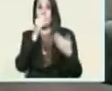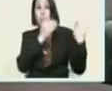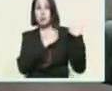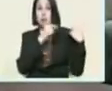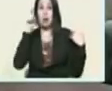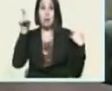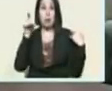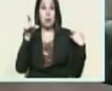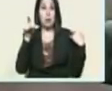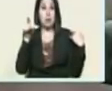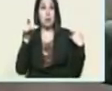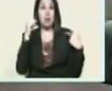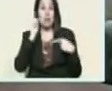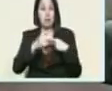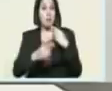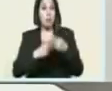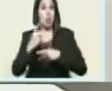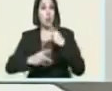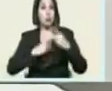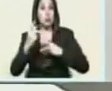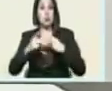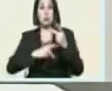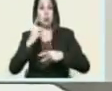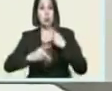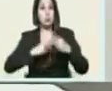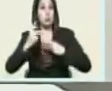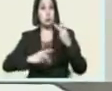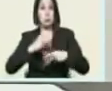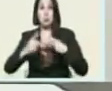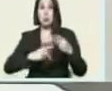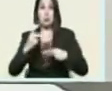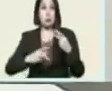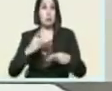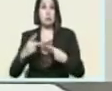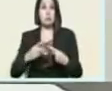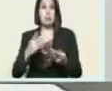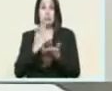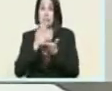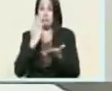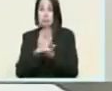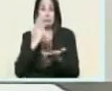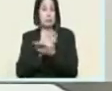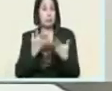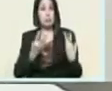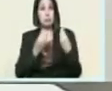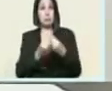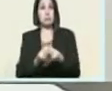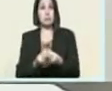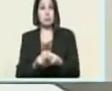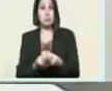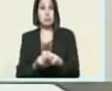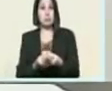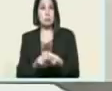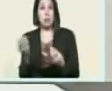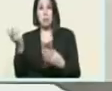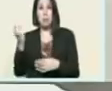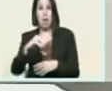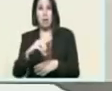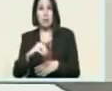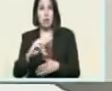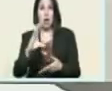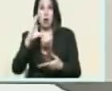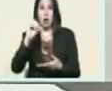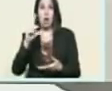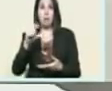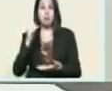ser entes productivos. Producir, producir, producir y producir cada vez más. Y además, el